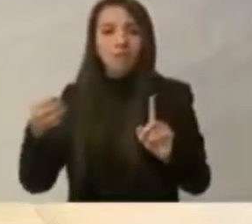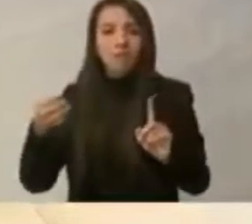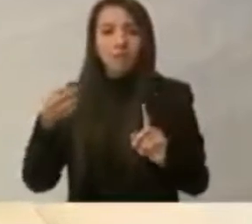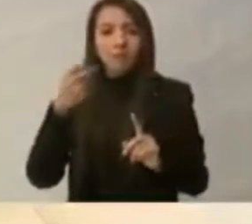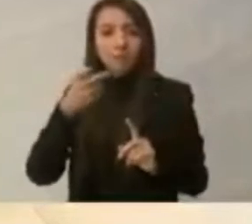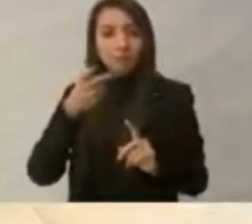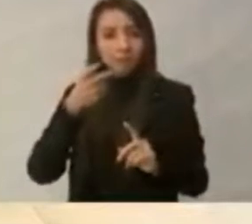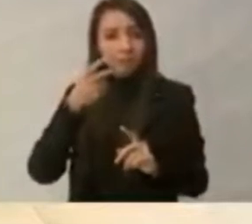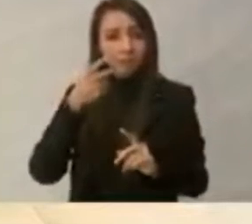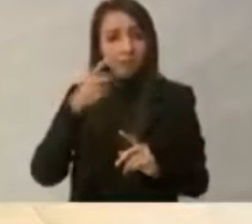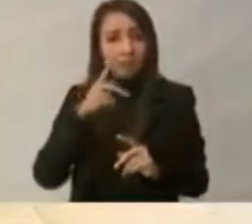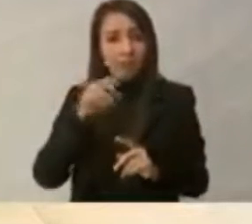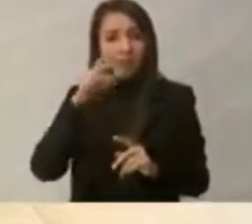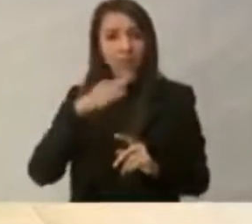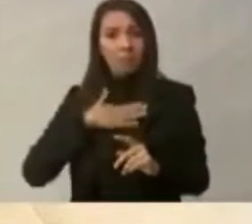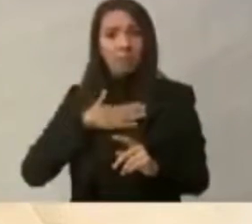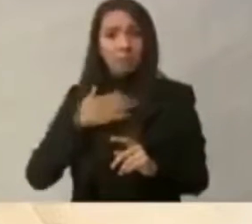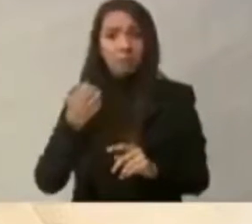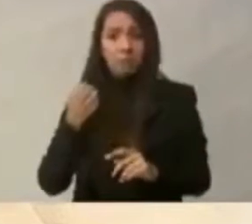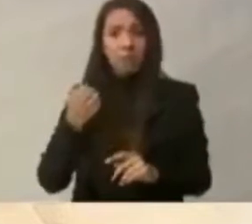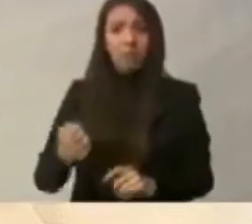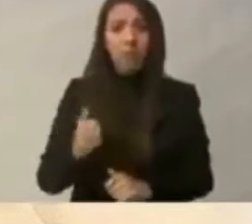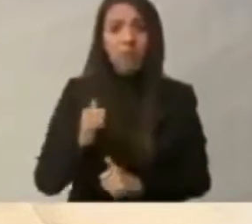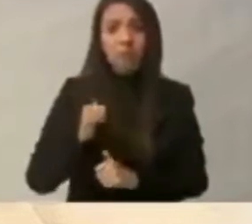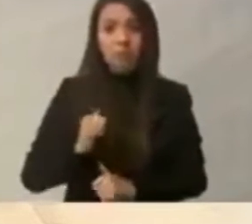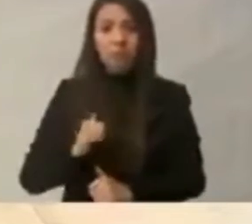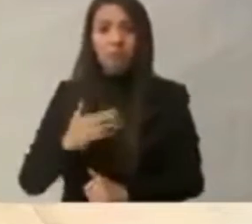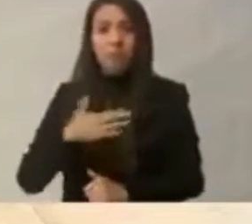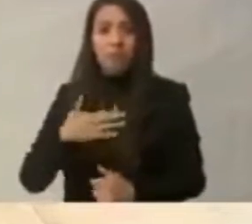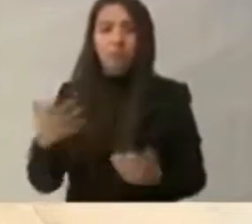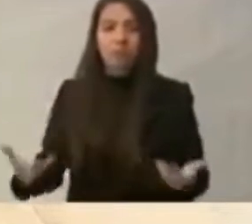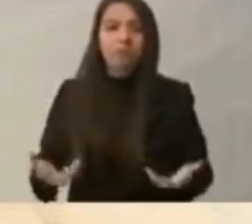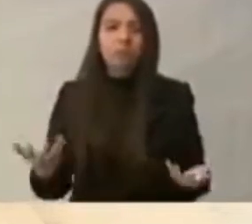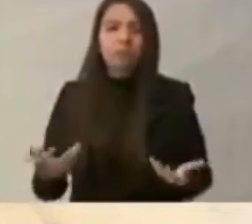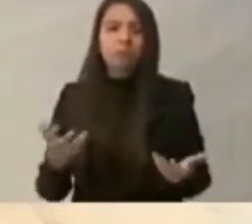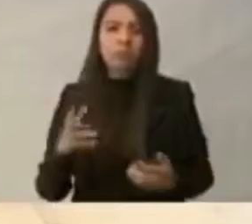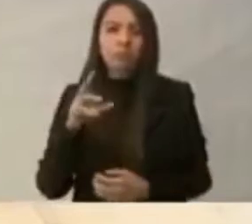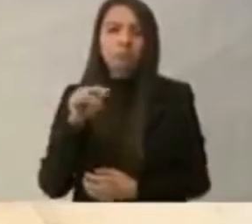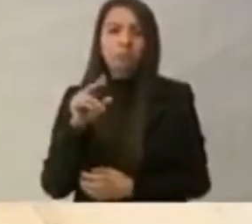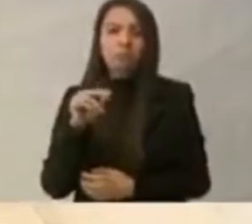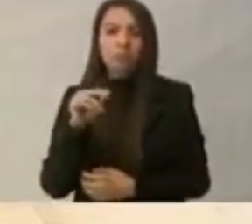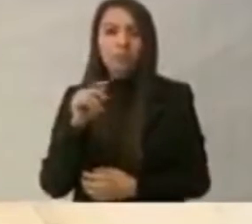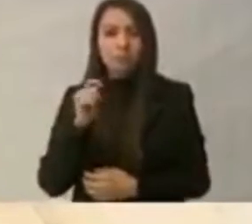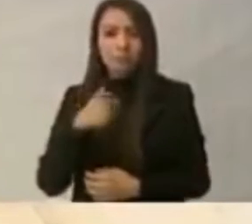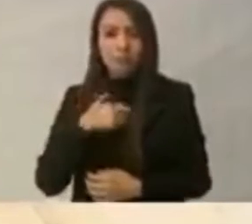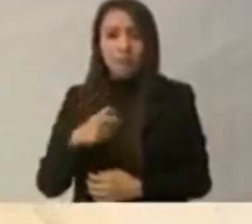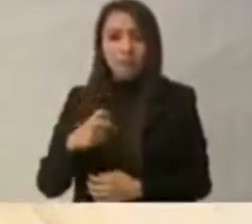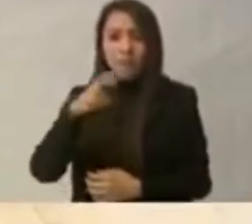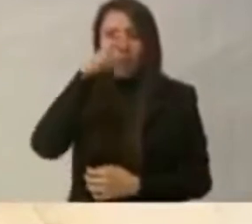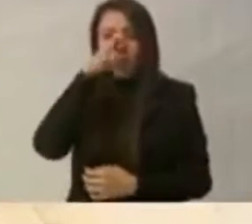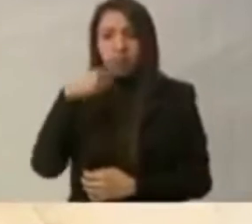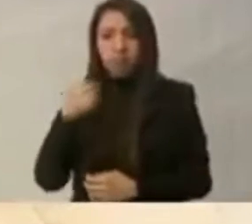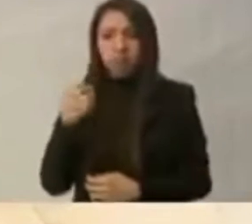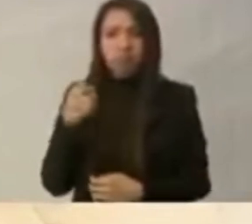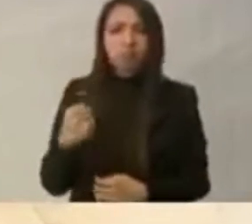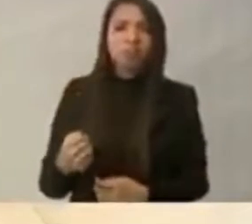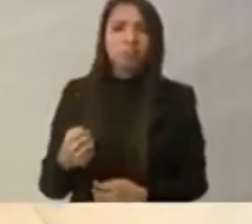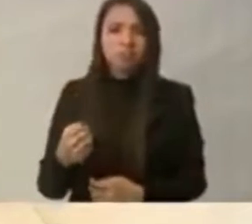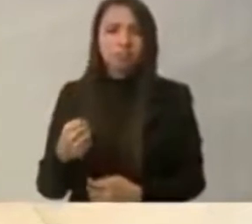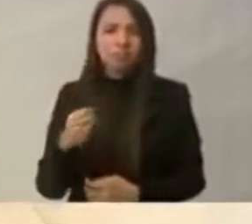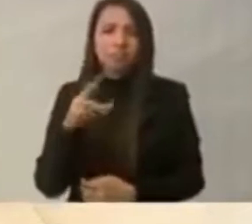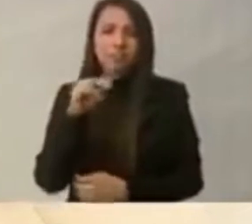autoritarismo. No es por la mano dura, no es por la